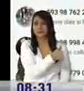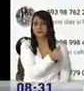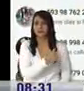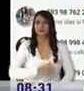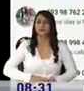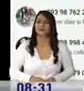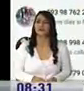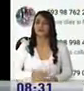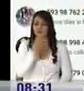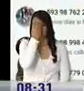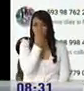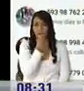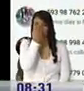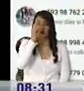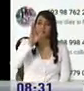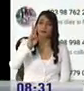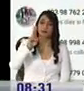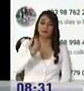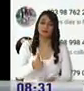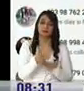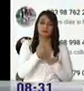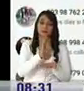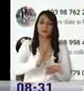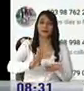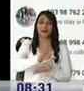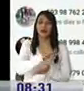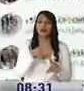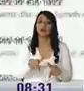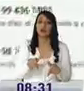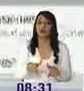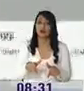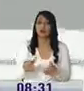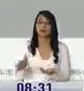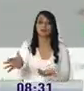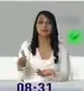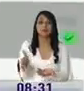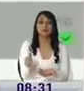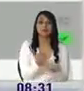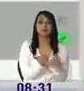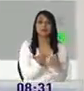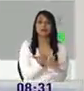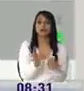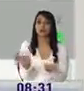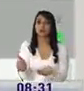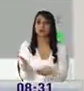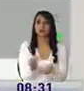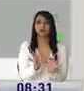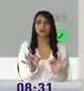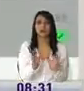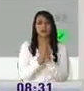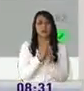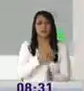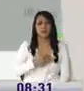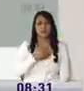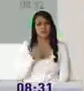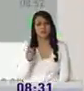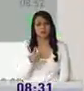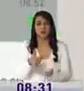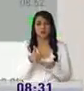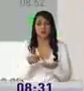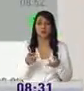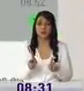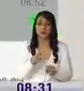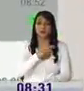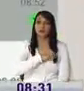Buenos días señor cbc ayuda para el barrio donde yo vivo no vien a recoger la basura ha que bloqueadas por trabajos inclusos de parte del municipio quer